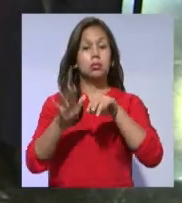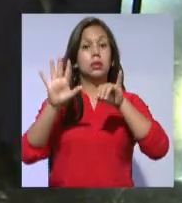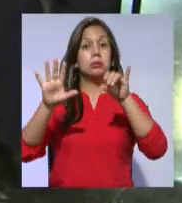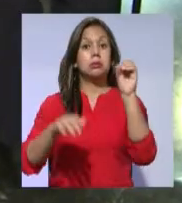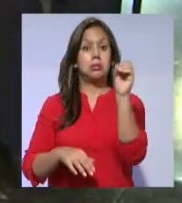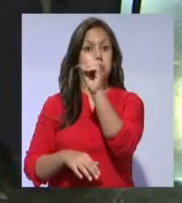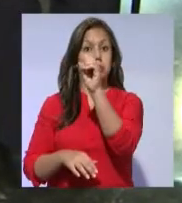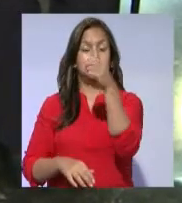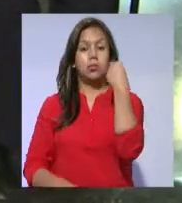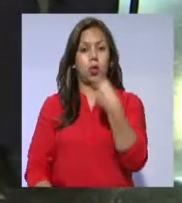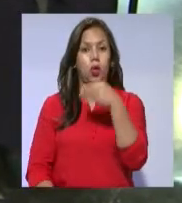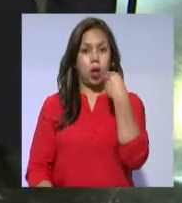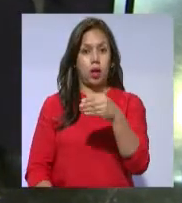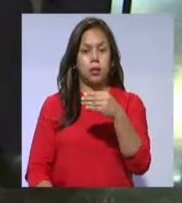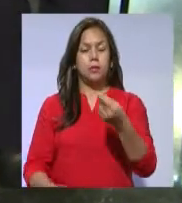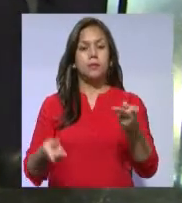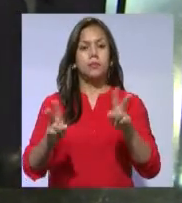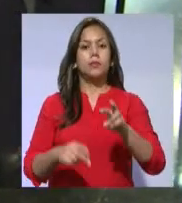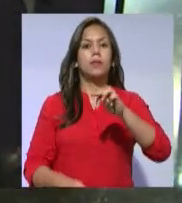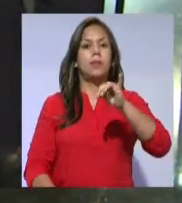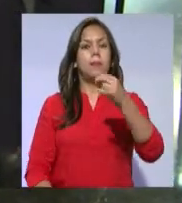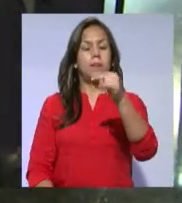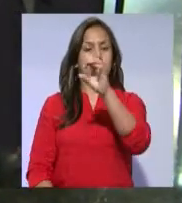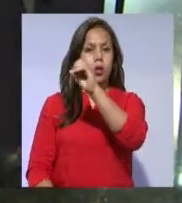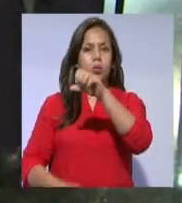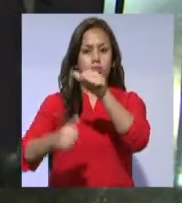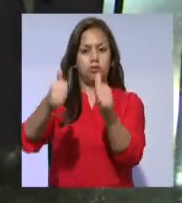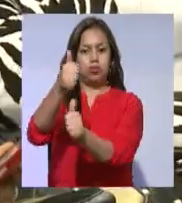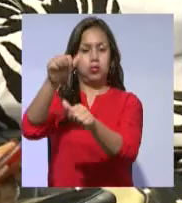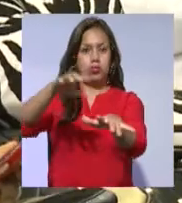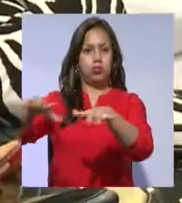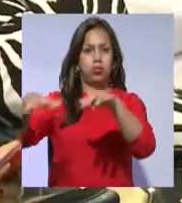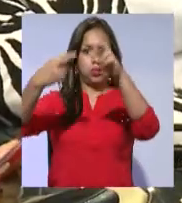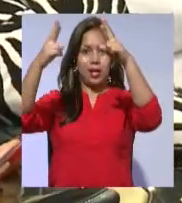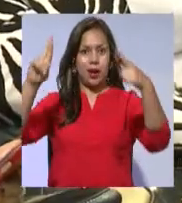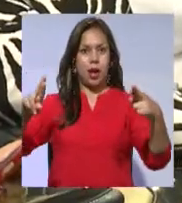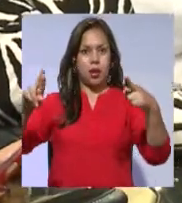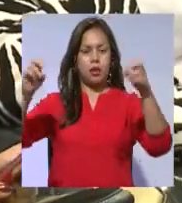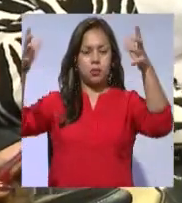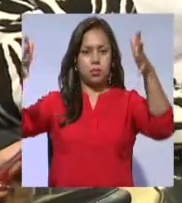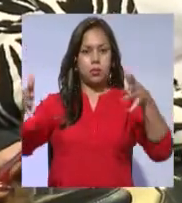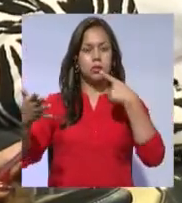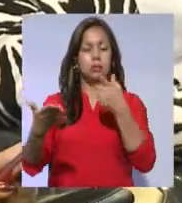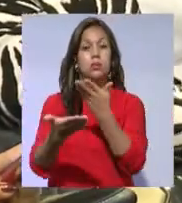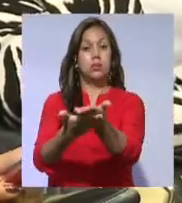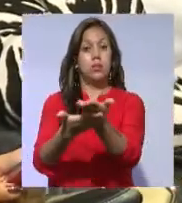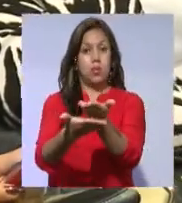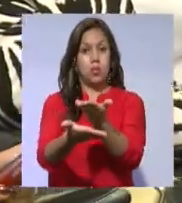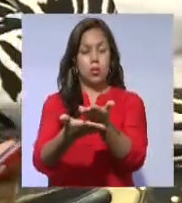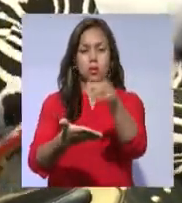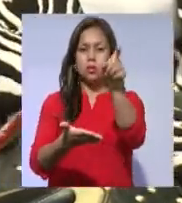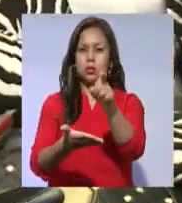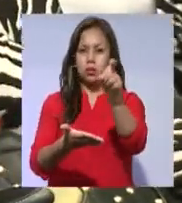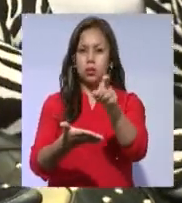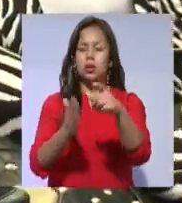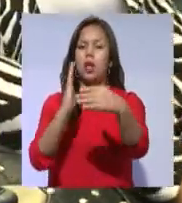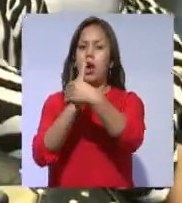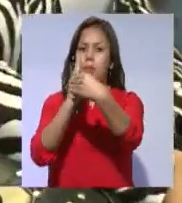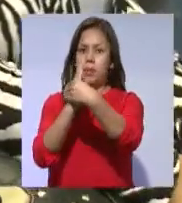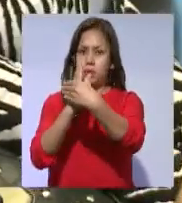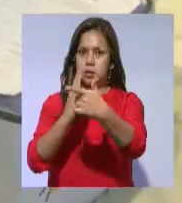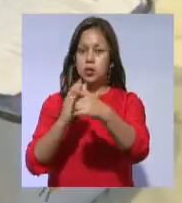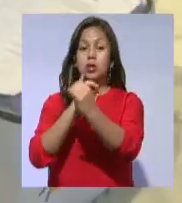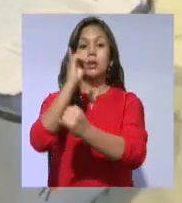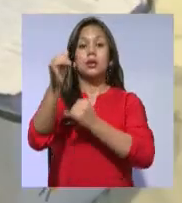por su parte en eliminó su coordinadora de la red de maestros explicó que la propuesta incluye que se mantengan las capacitaciones en el